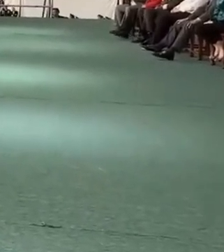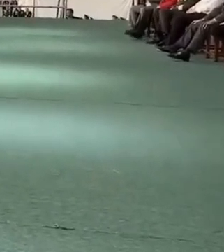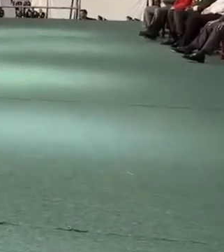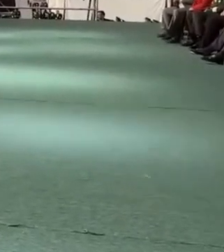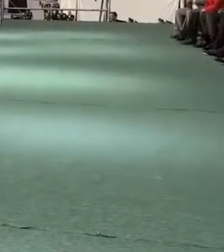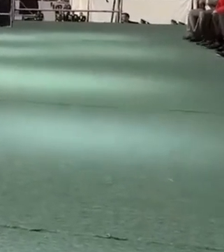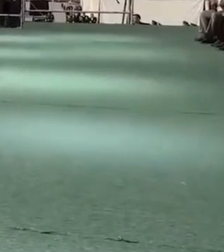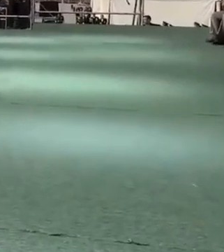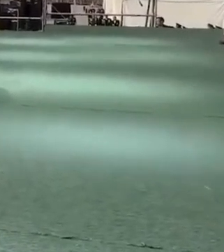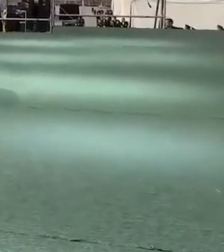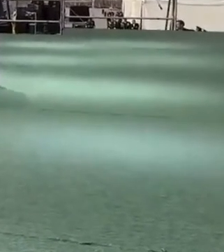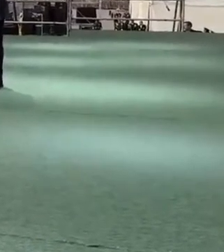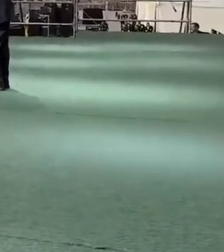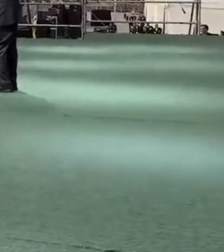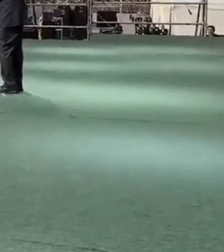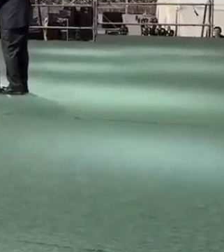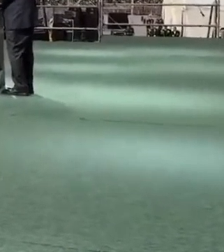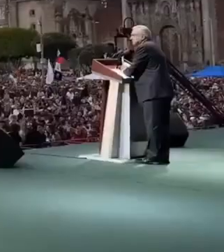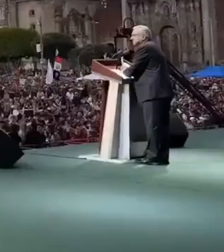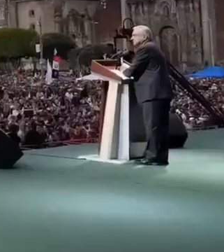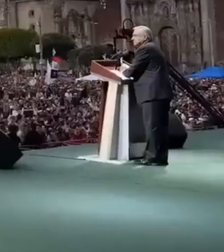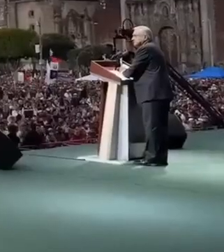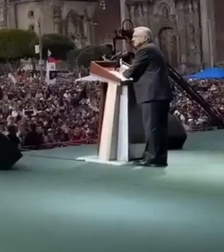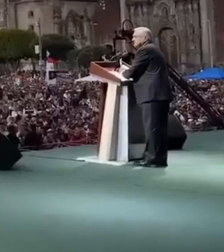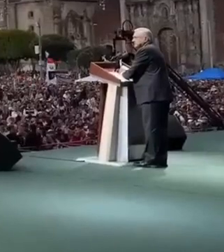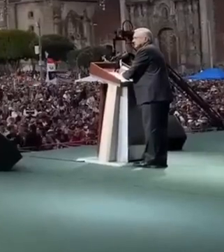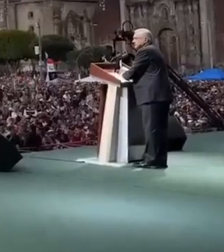la dignidad de nuestra patria.